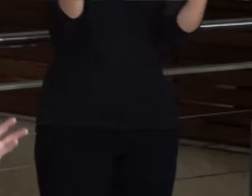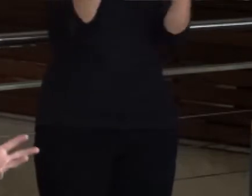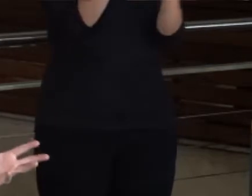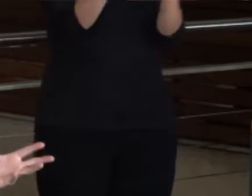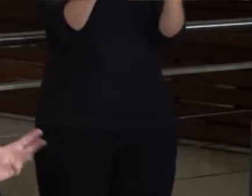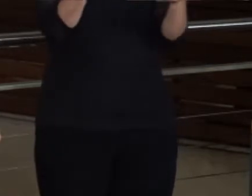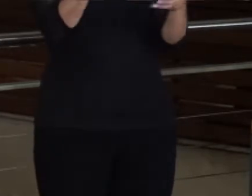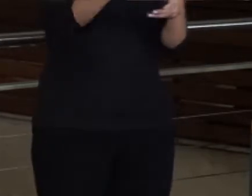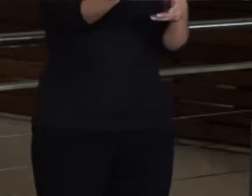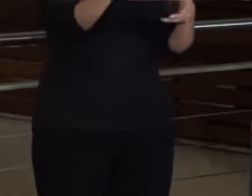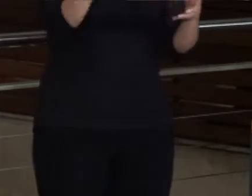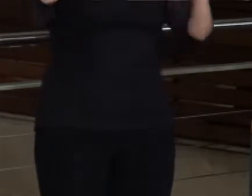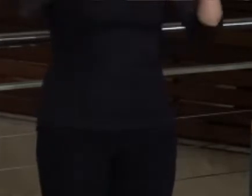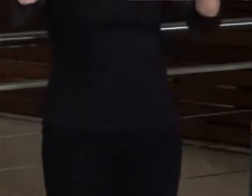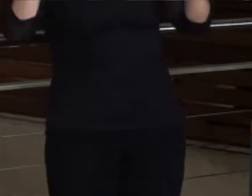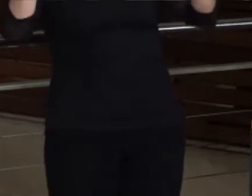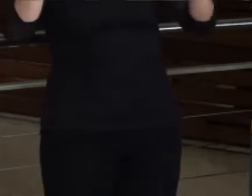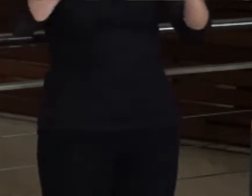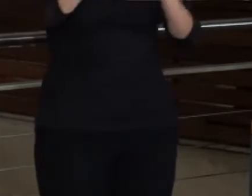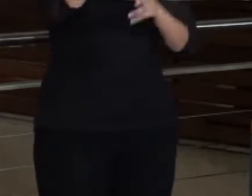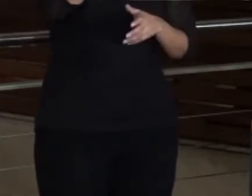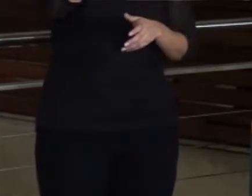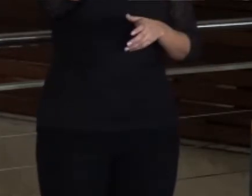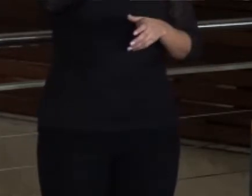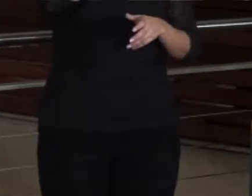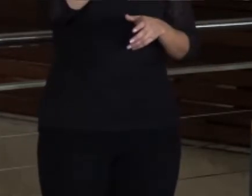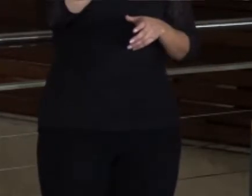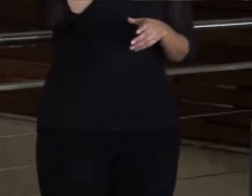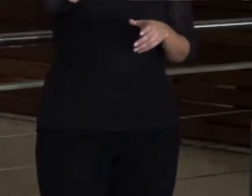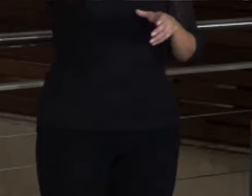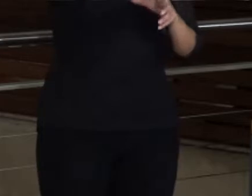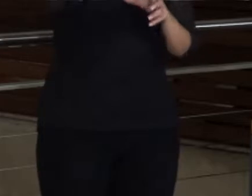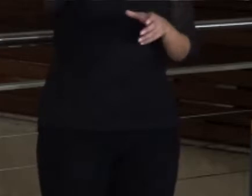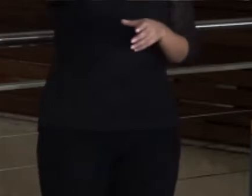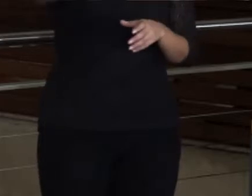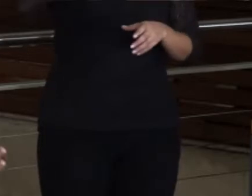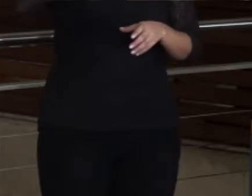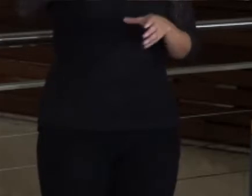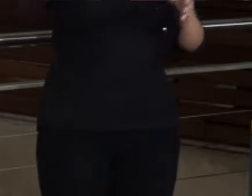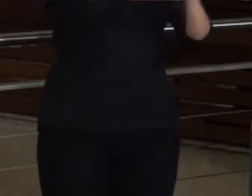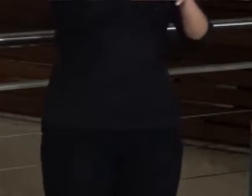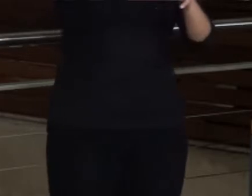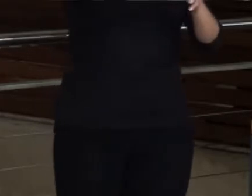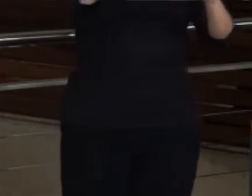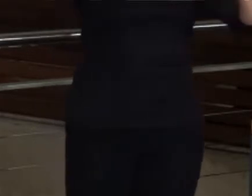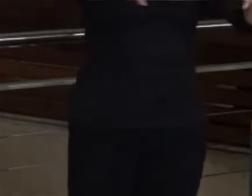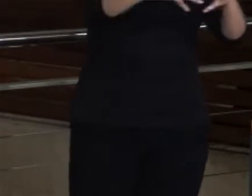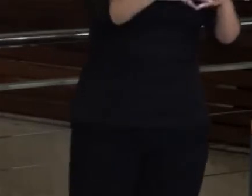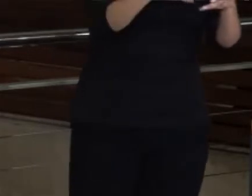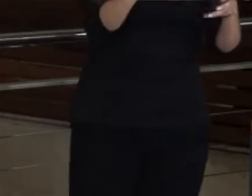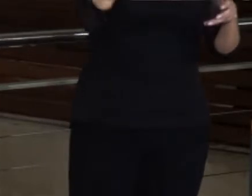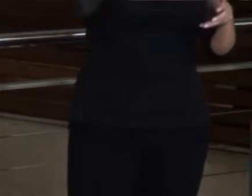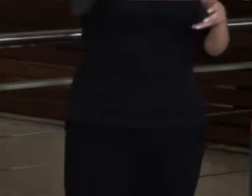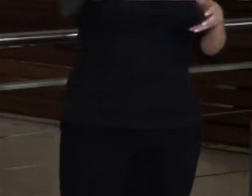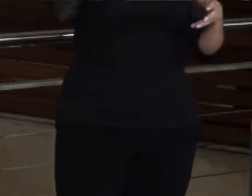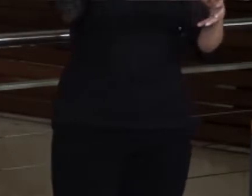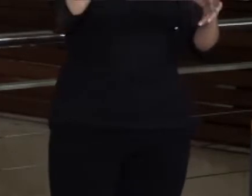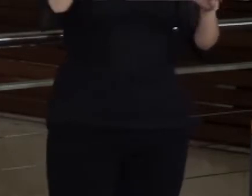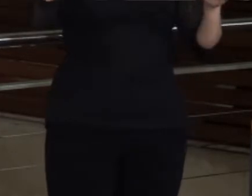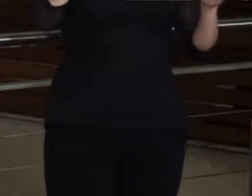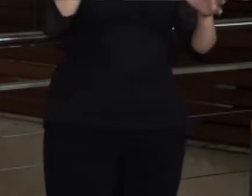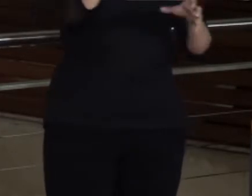los down también muchos no me gusta porque la palabra que vivían en perfecta paz y armonía